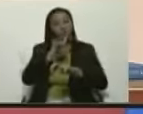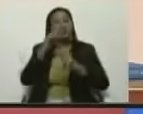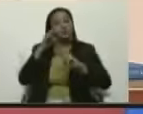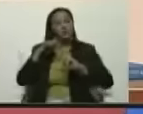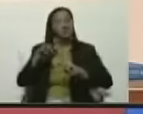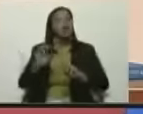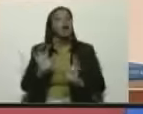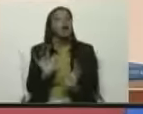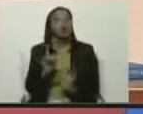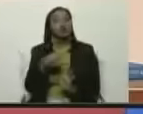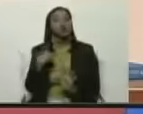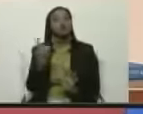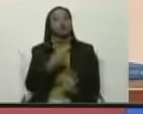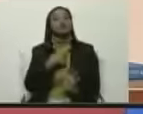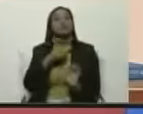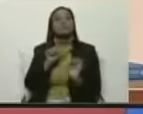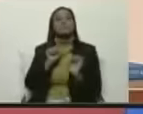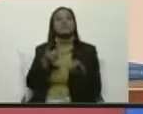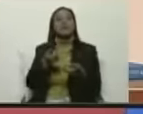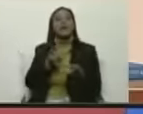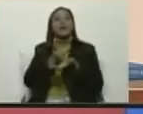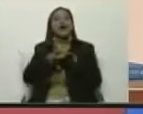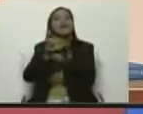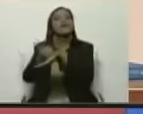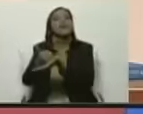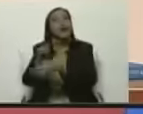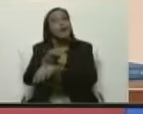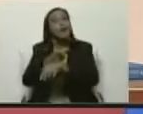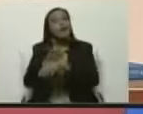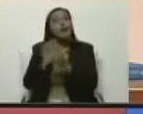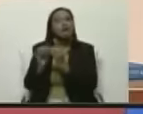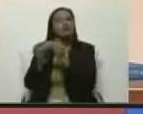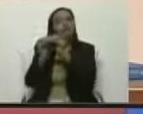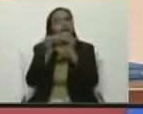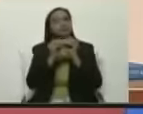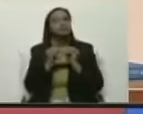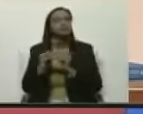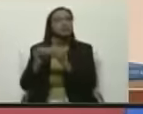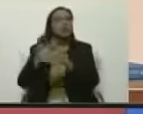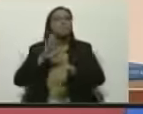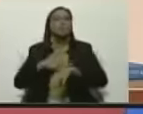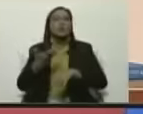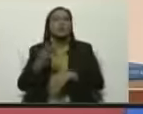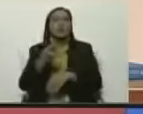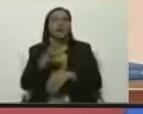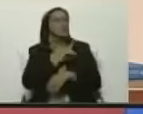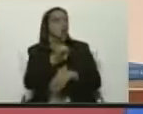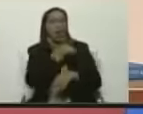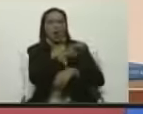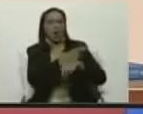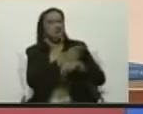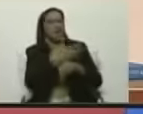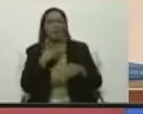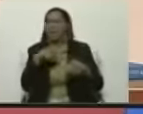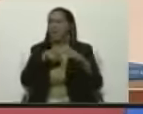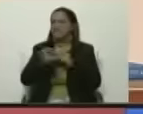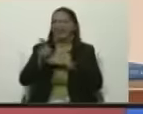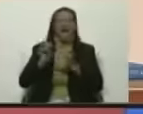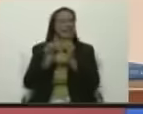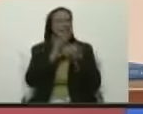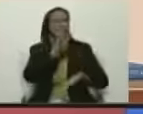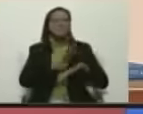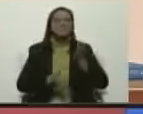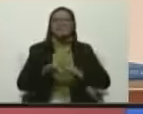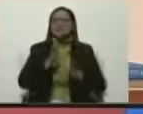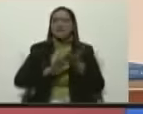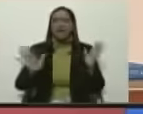Nosotros entramos a repararla y dijeron que la estamos allanando. Que el gobierno no podía entrar a repararla. Que se